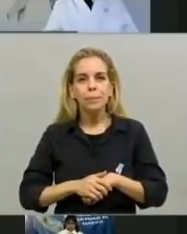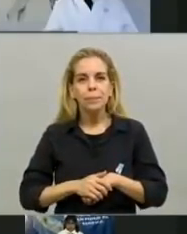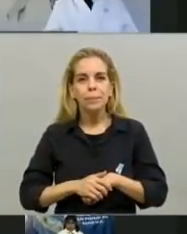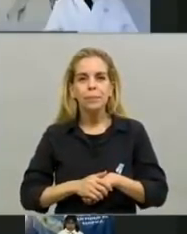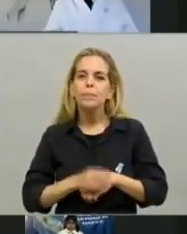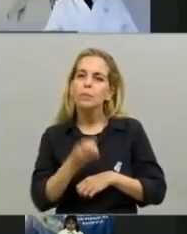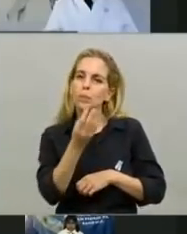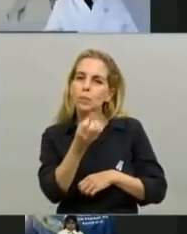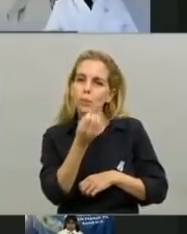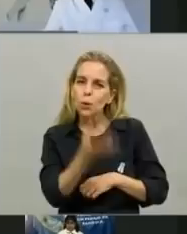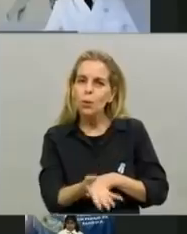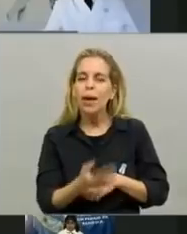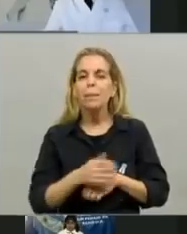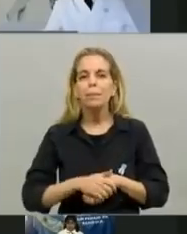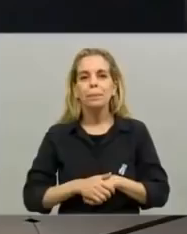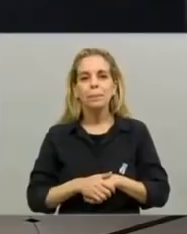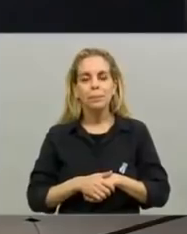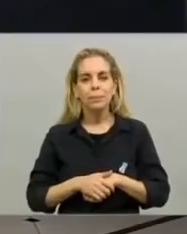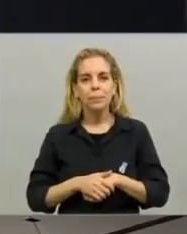Muy bien.